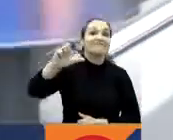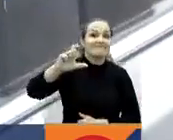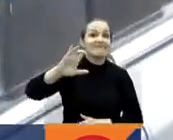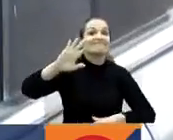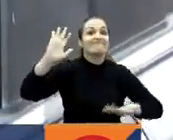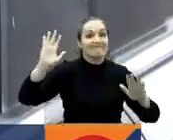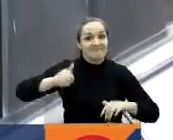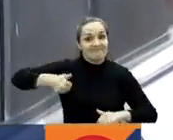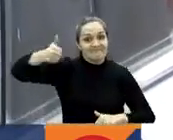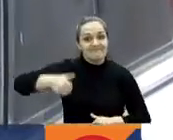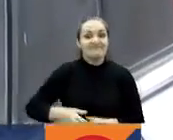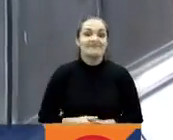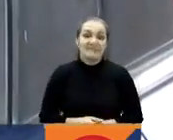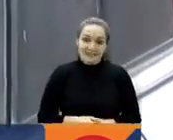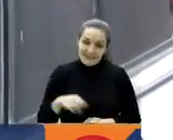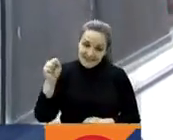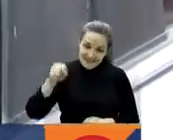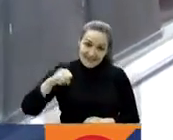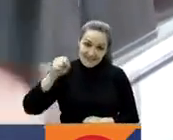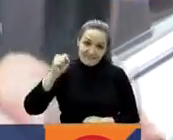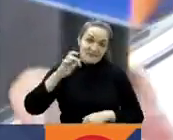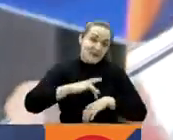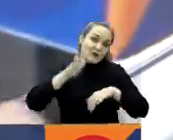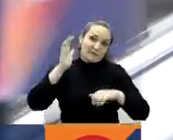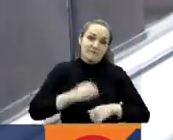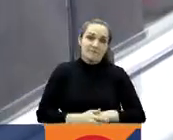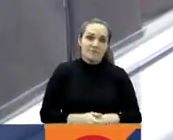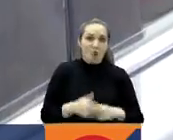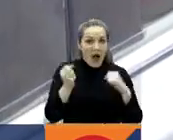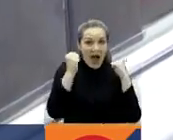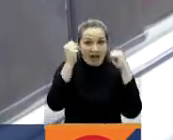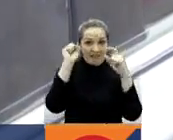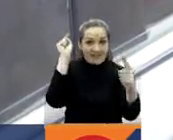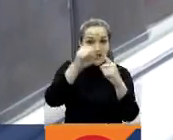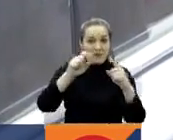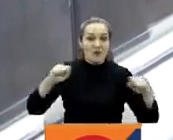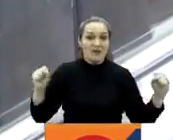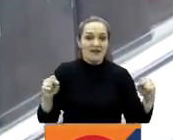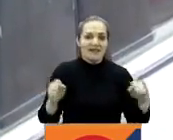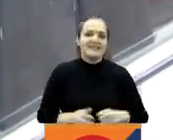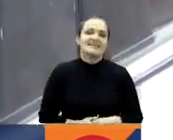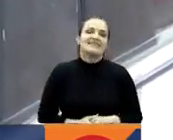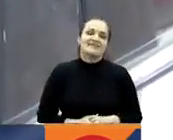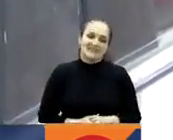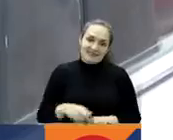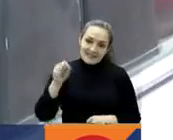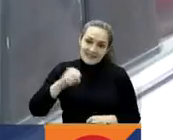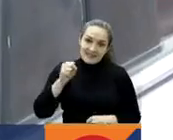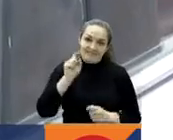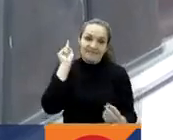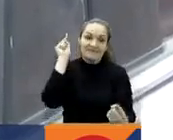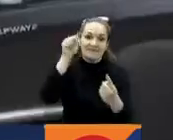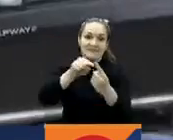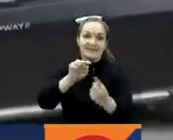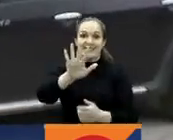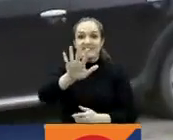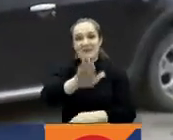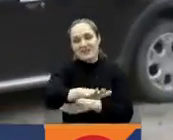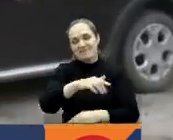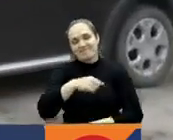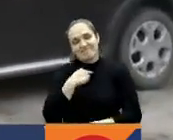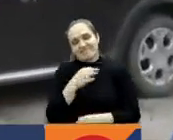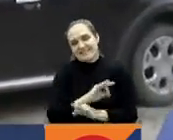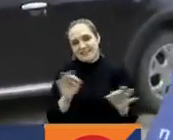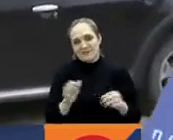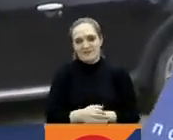las autoridades, ¿no? Sí, señor, sí. ¿Tenía premura para llegar a Bogotá? Sí, tenía que llegar ahorita a las 5. Le tocó